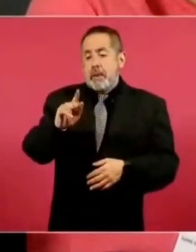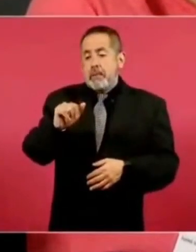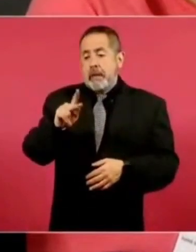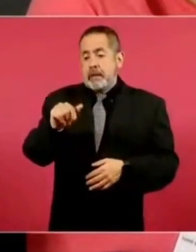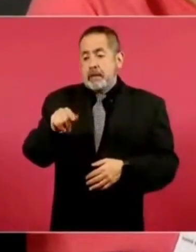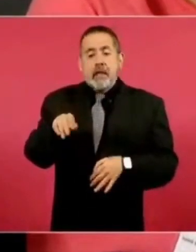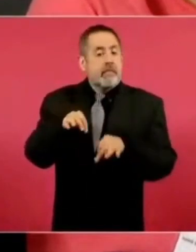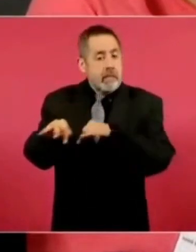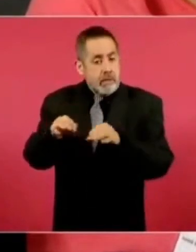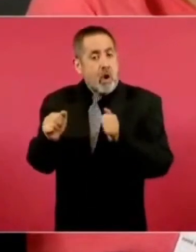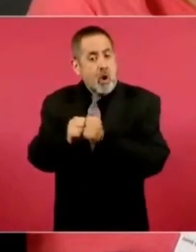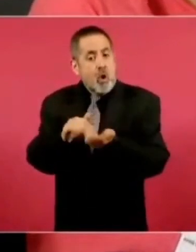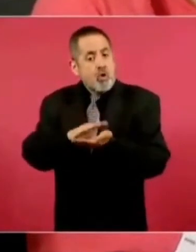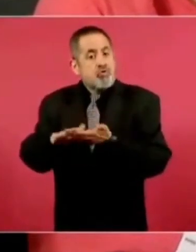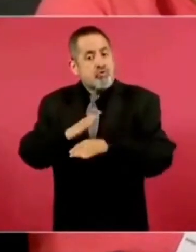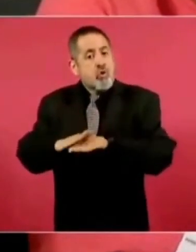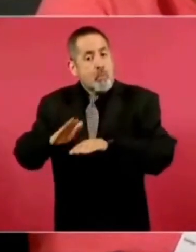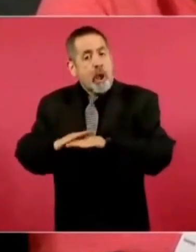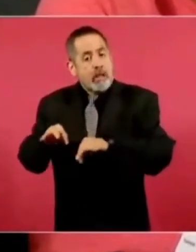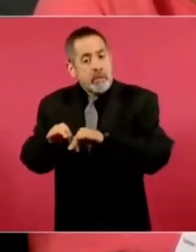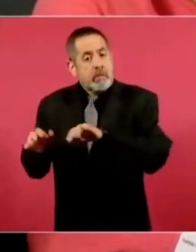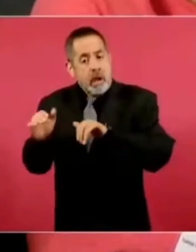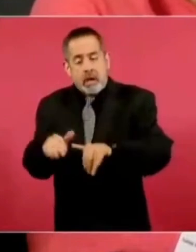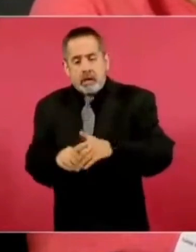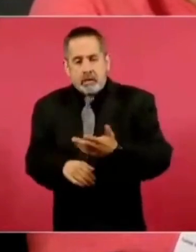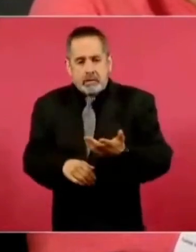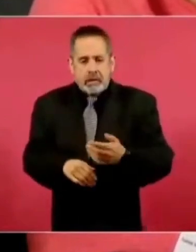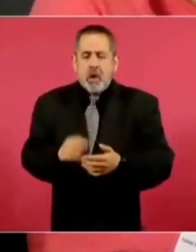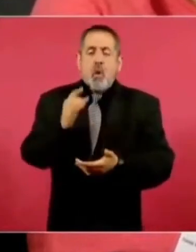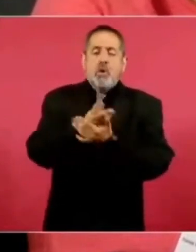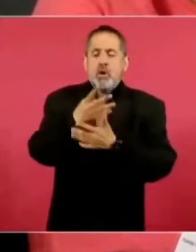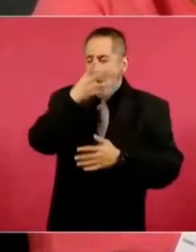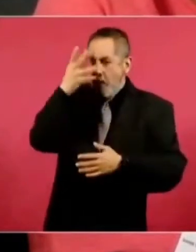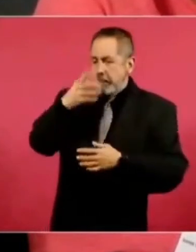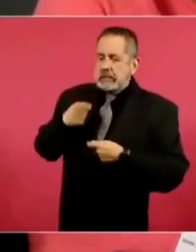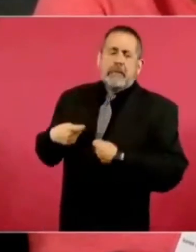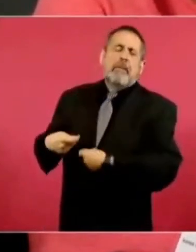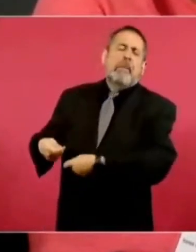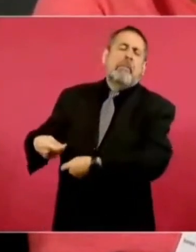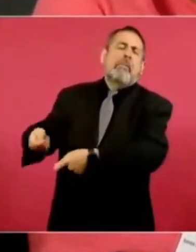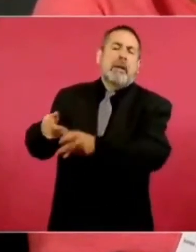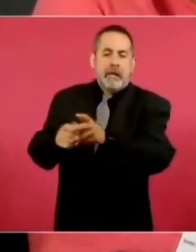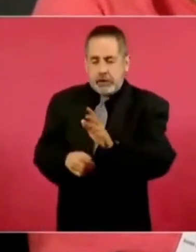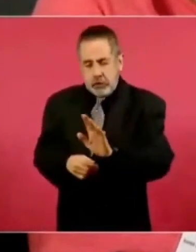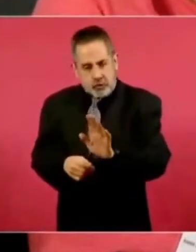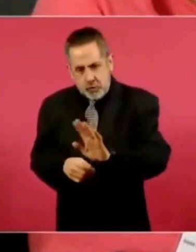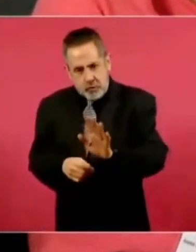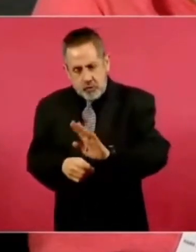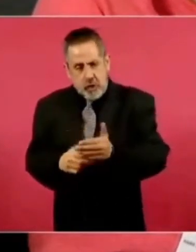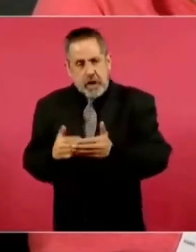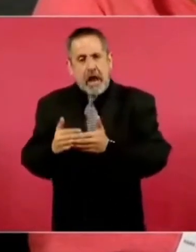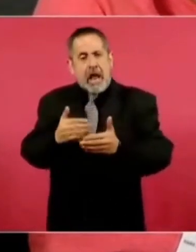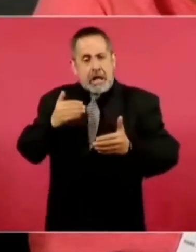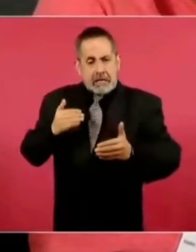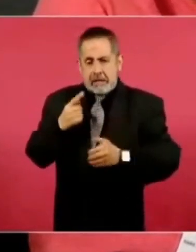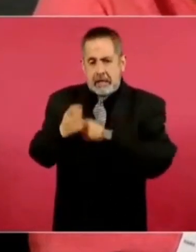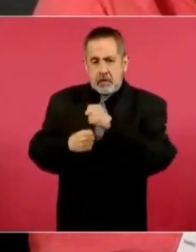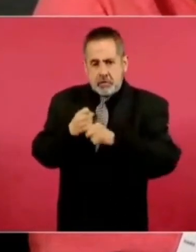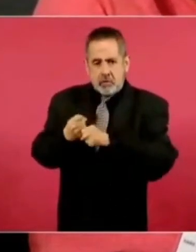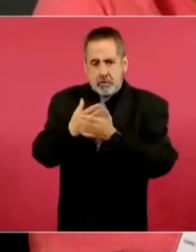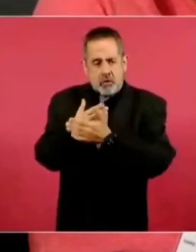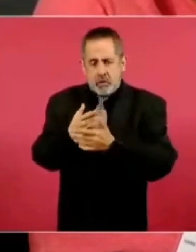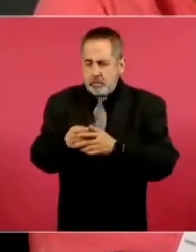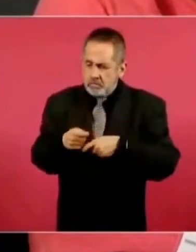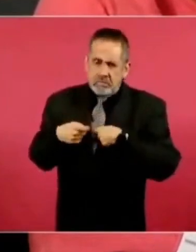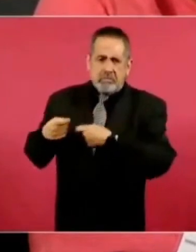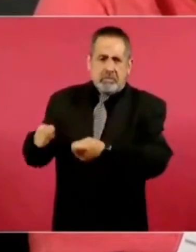bueno. El tema no es darles visas porque sí, incluso creo que ya tuvieron previo a Año Nuevo, y aquí está una de las que, si no